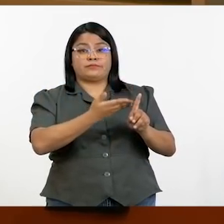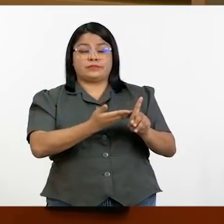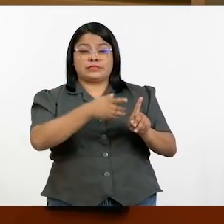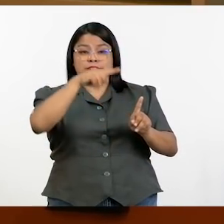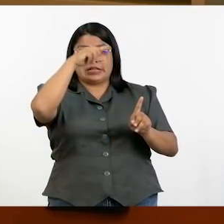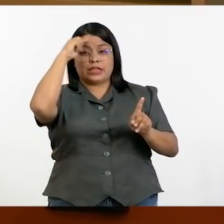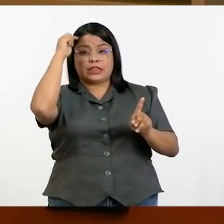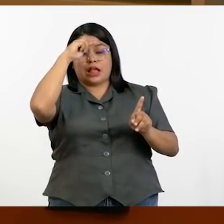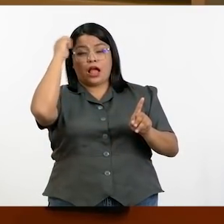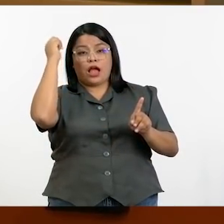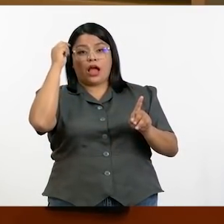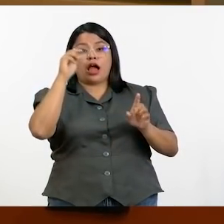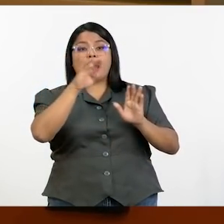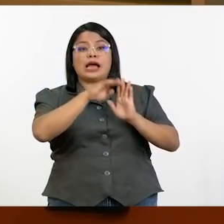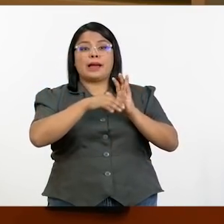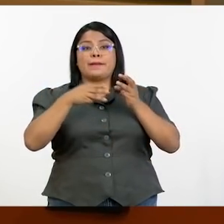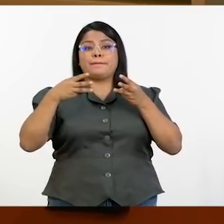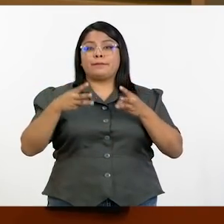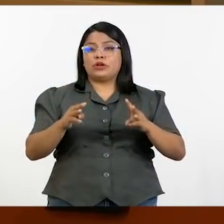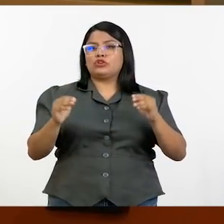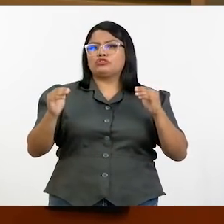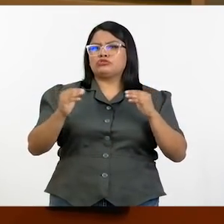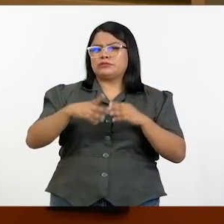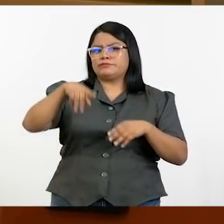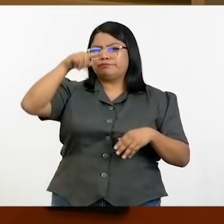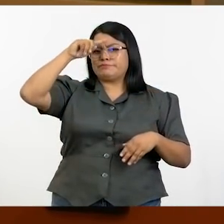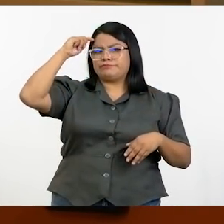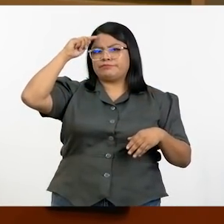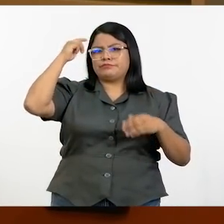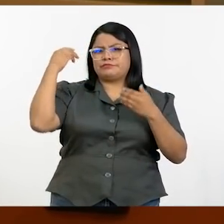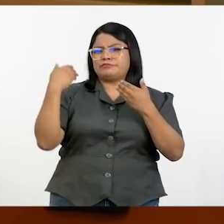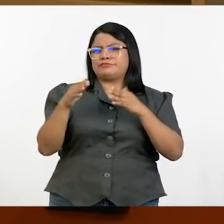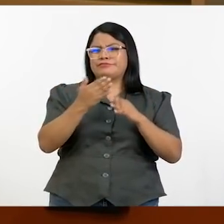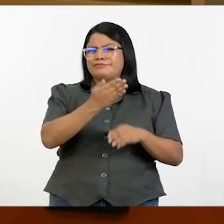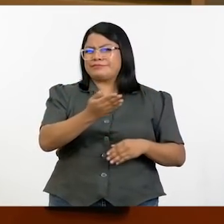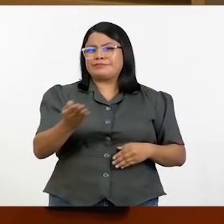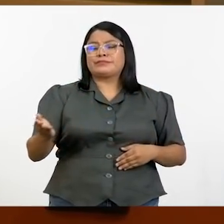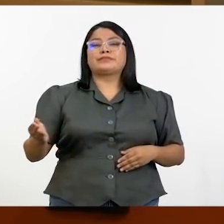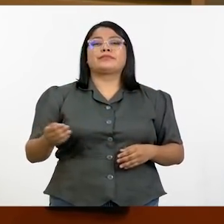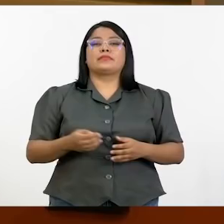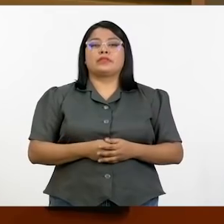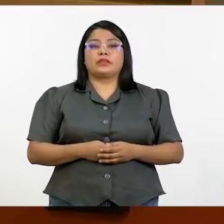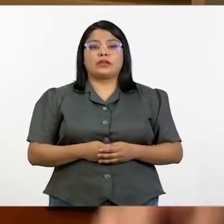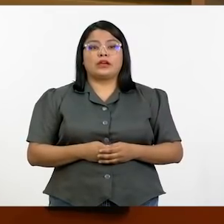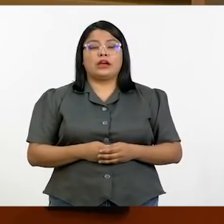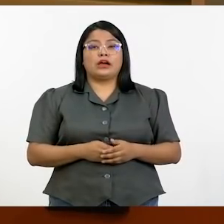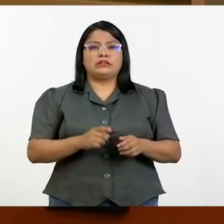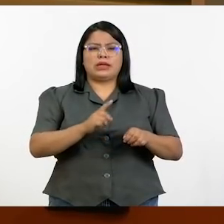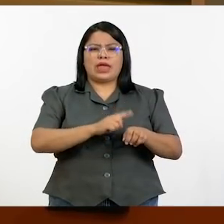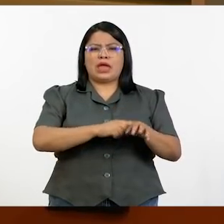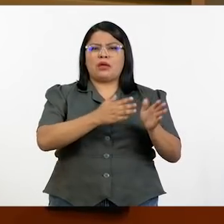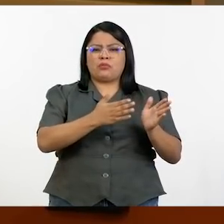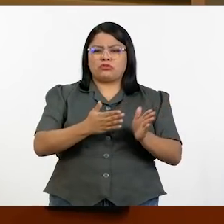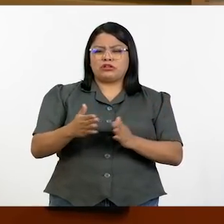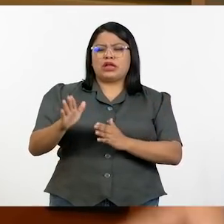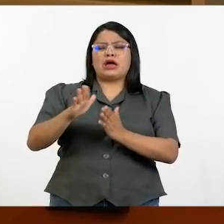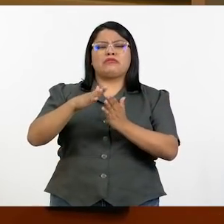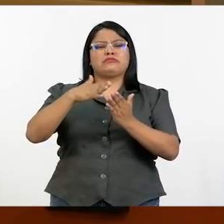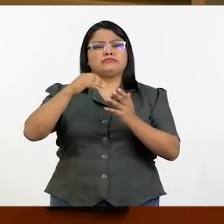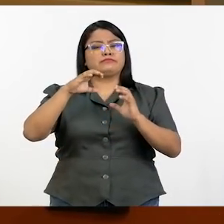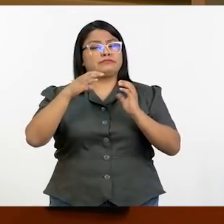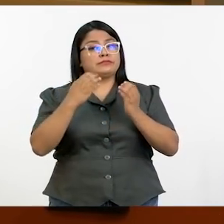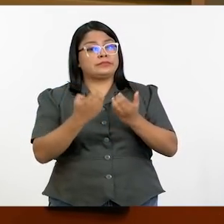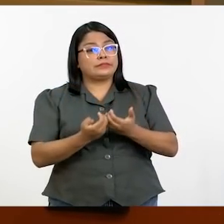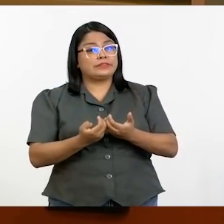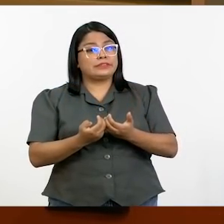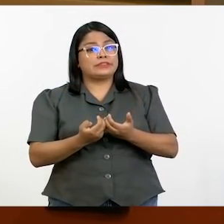lo relacionado con la guía metodológica, también ha trabajado en diversos productos relacionados a la jornalización, la